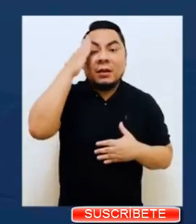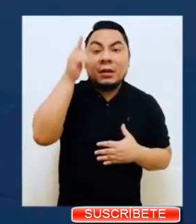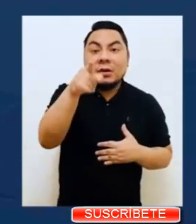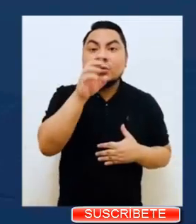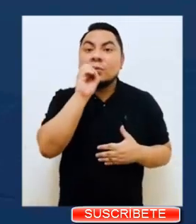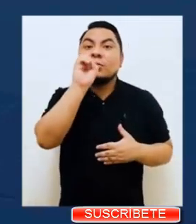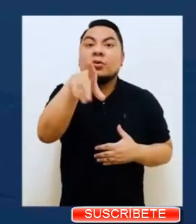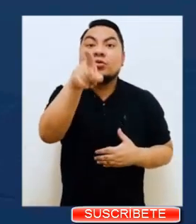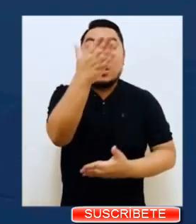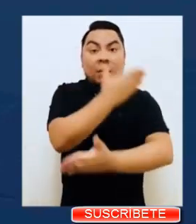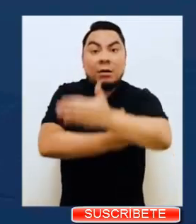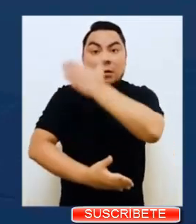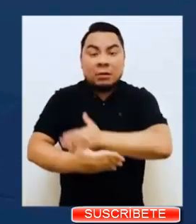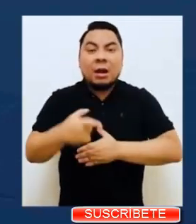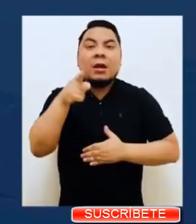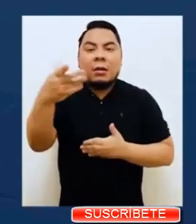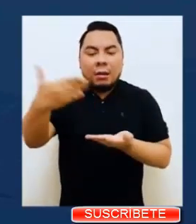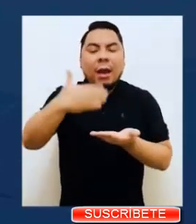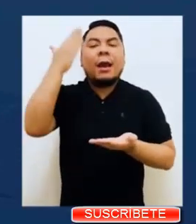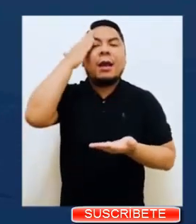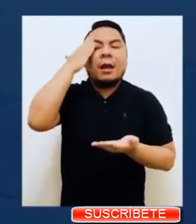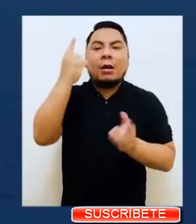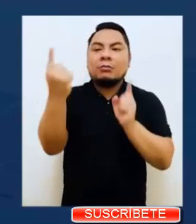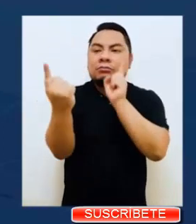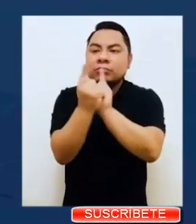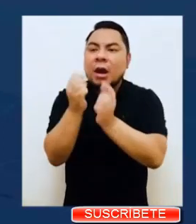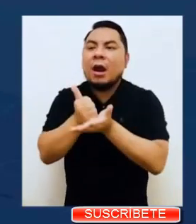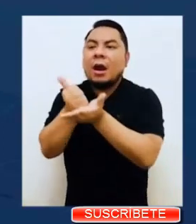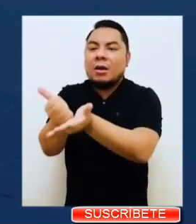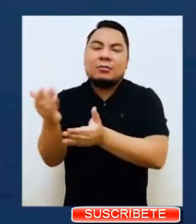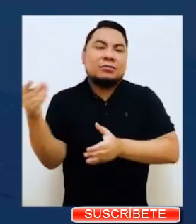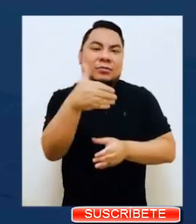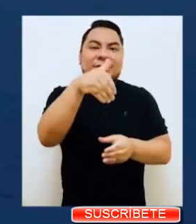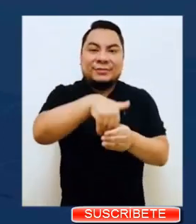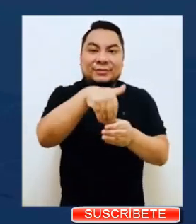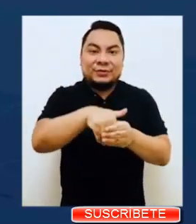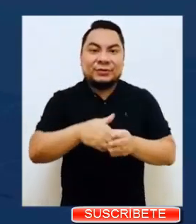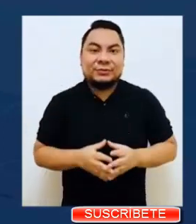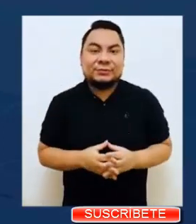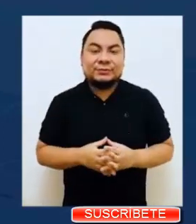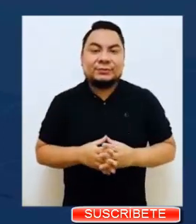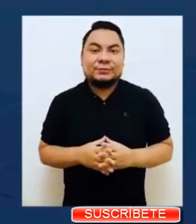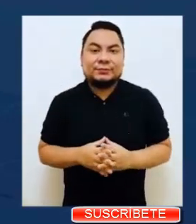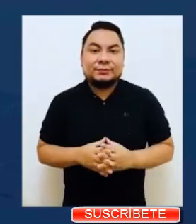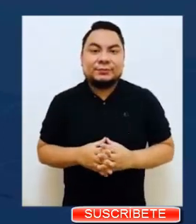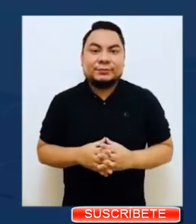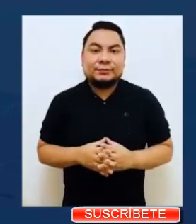Haznos saber si presentas una discapacidad para darte atención preferente en el local de votación.